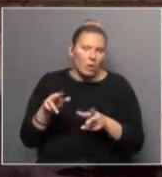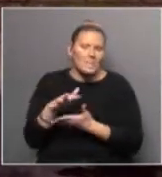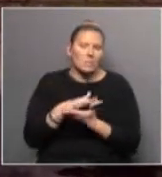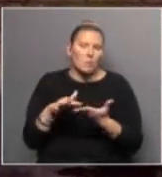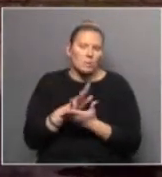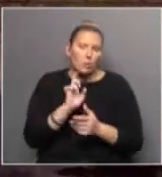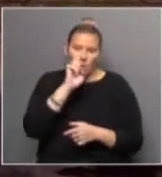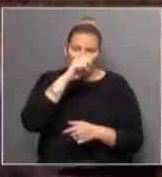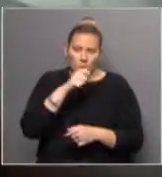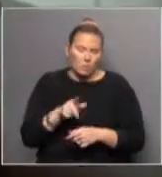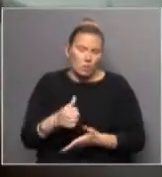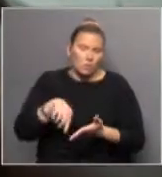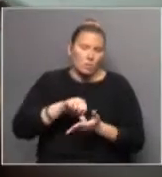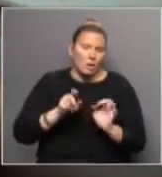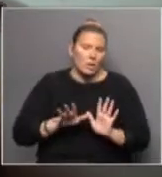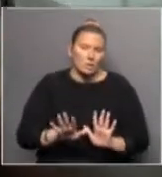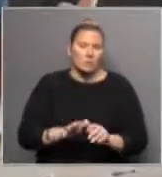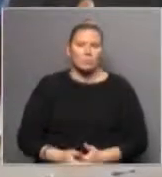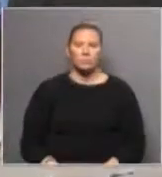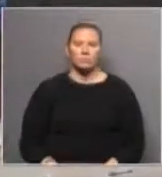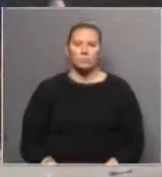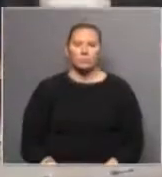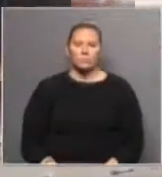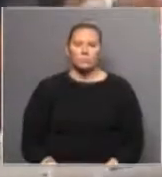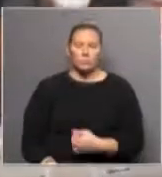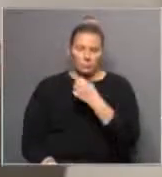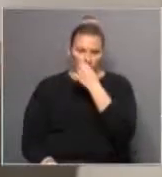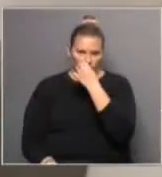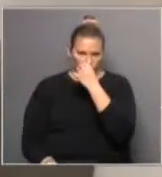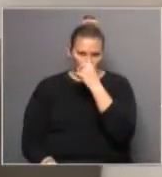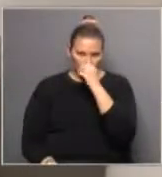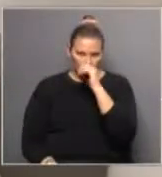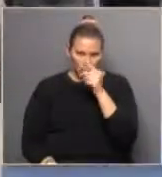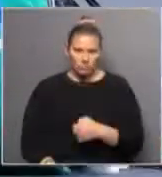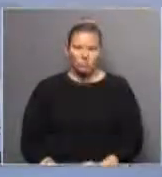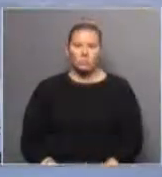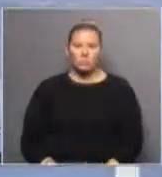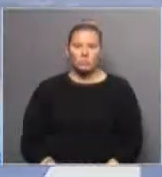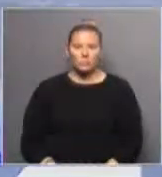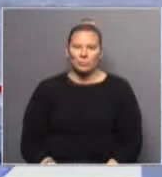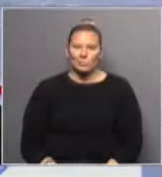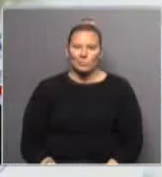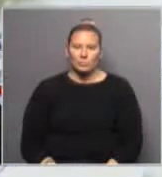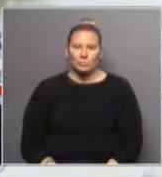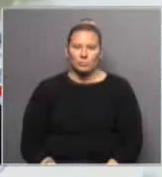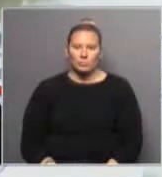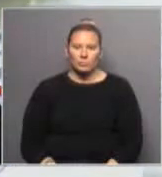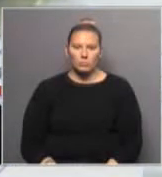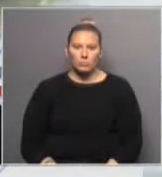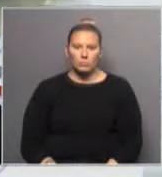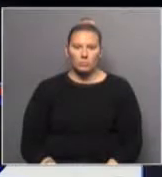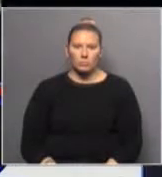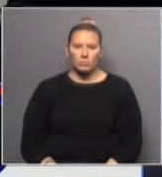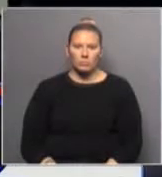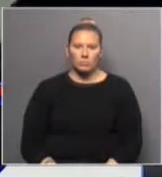eso implica Montevideo siempre. Te compro ticholos, te doy alegría. Sí, te saco a la calle en tu justa medida. No, te doy la matraca